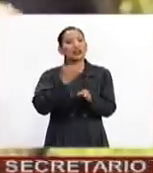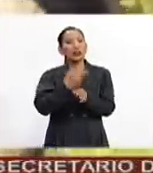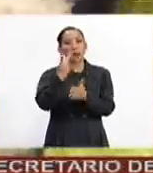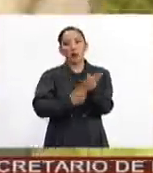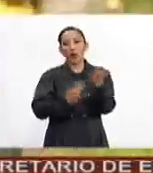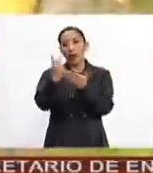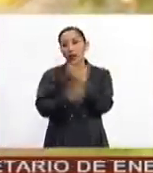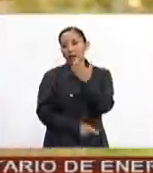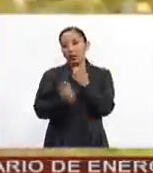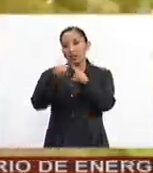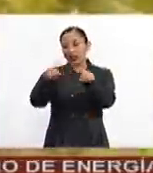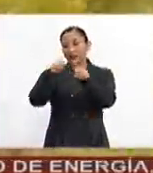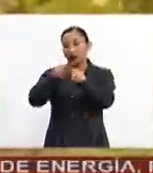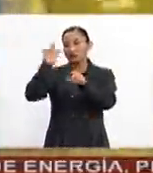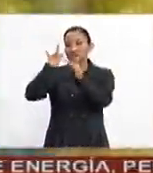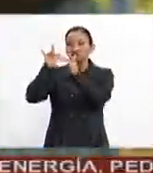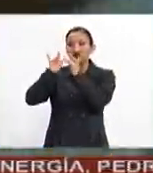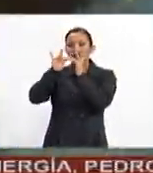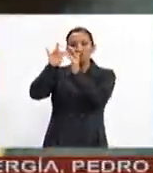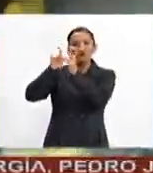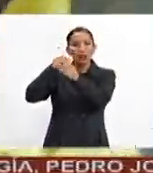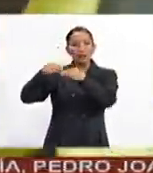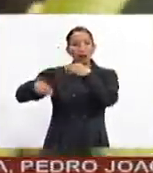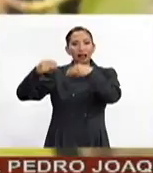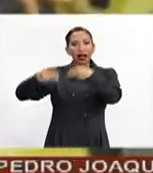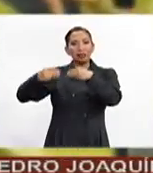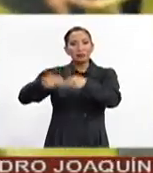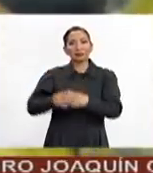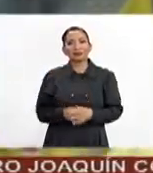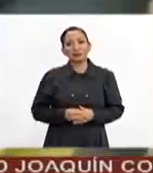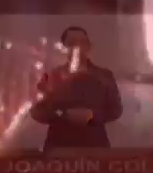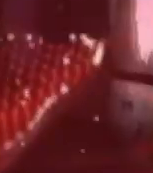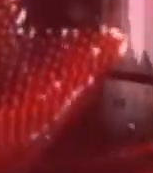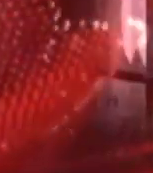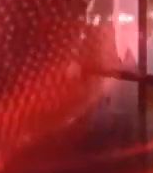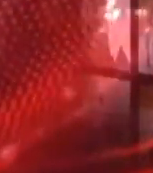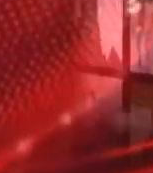política de diversificación de mercados.